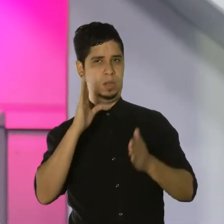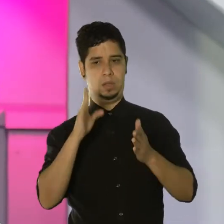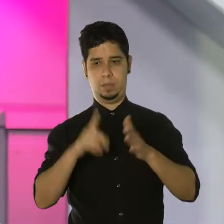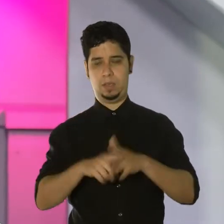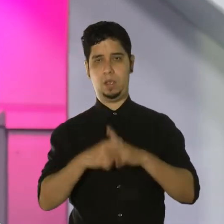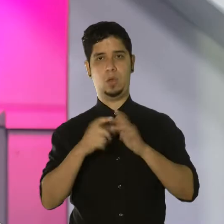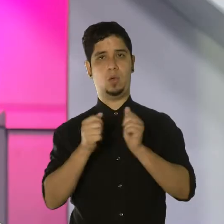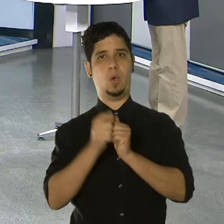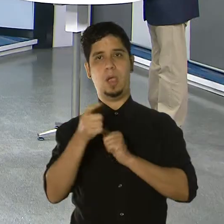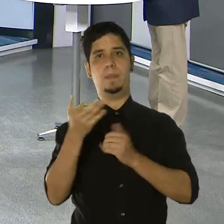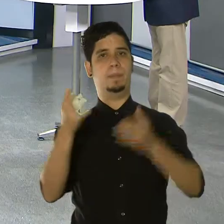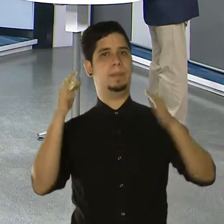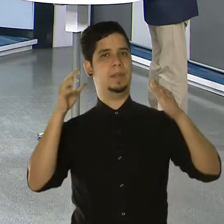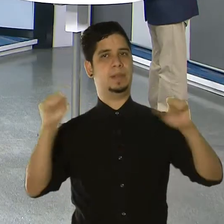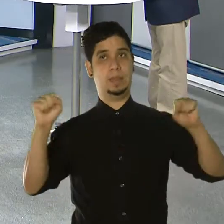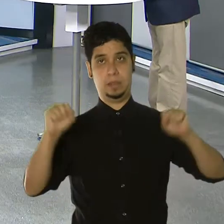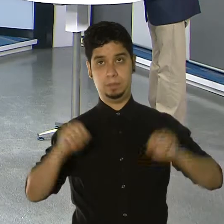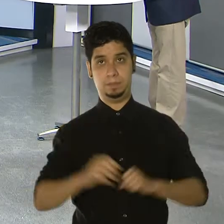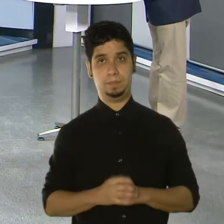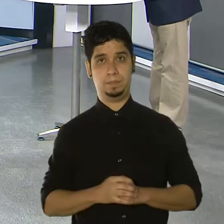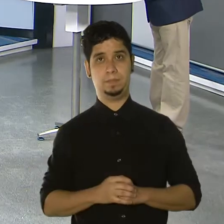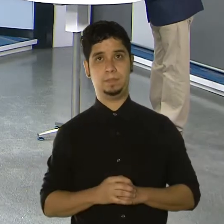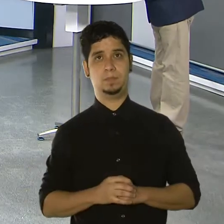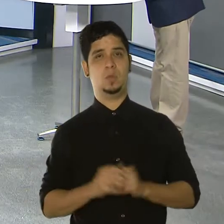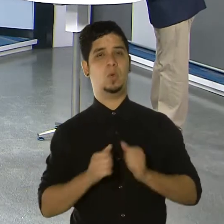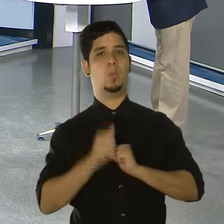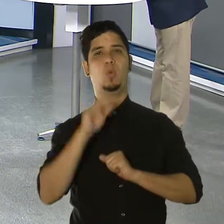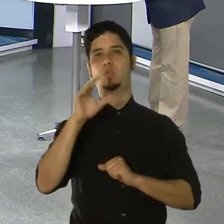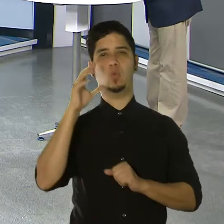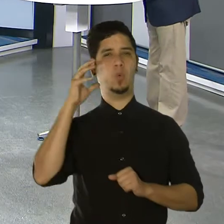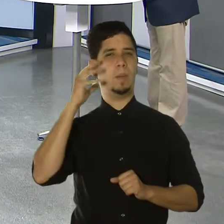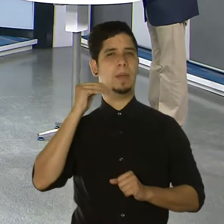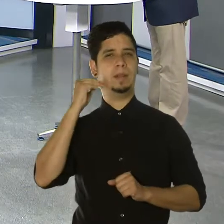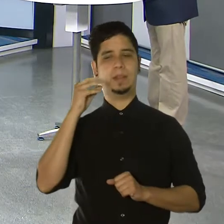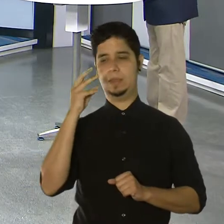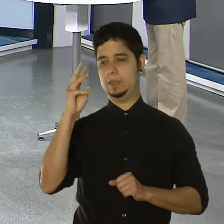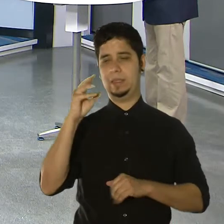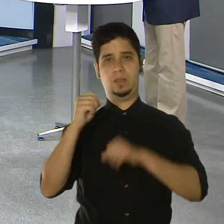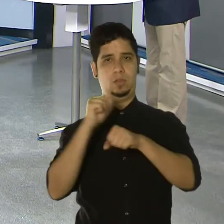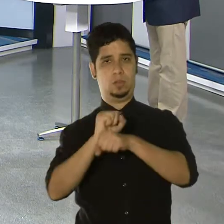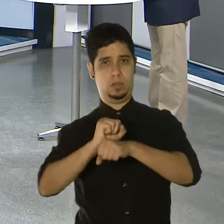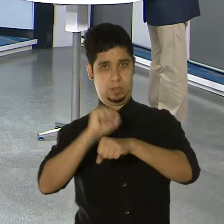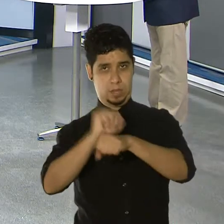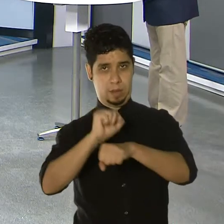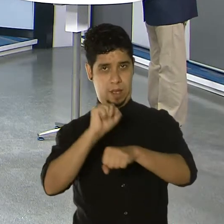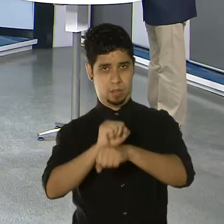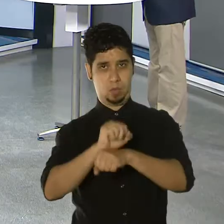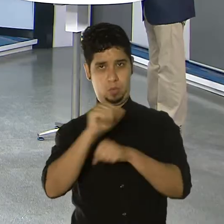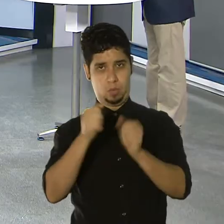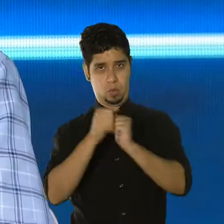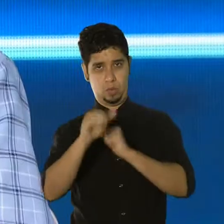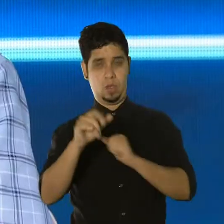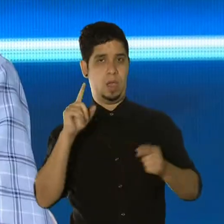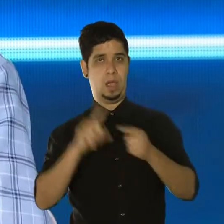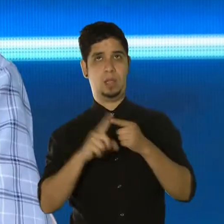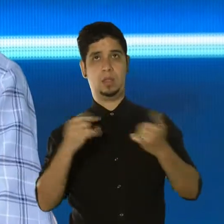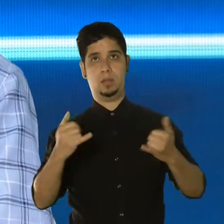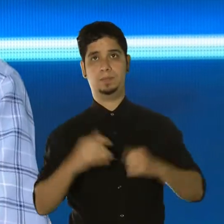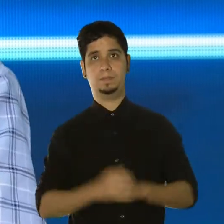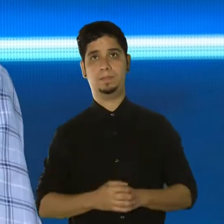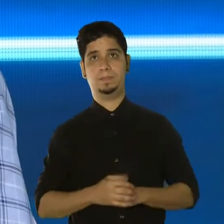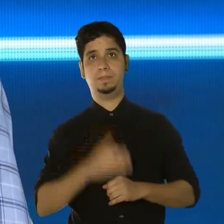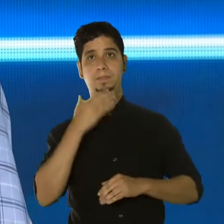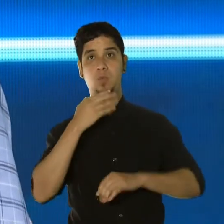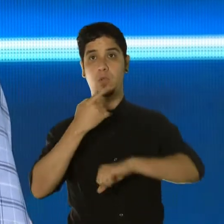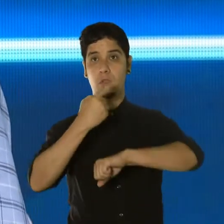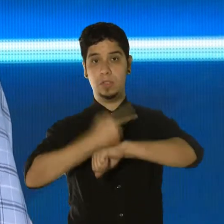entonces con el presidente. Jurado, ¿cómo ha sido la experiencia en 16 años hasta traernos en la realidad actual? Muy buenos